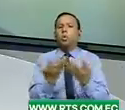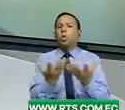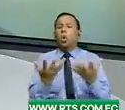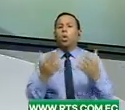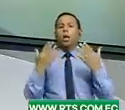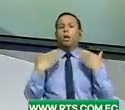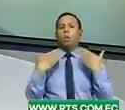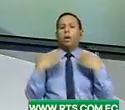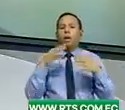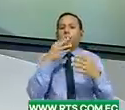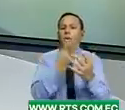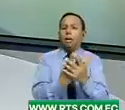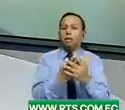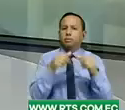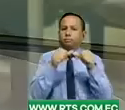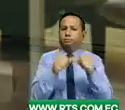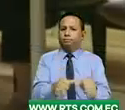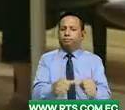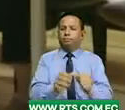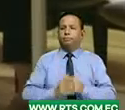de Guayaquil.